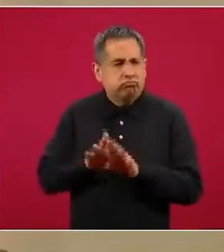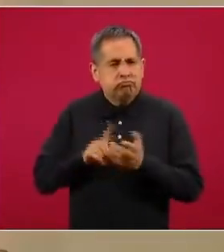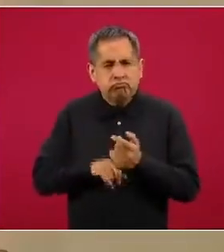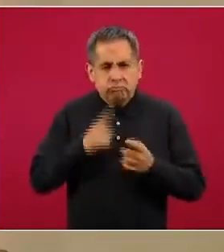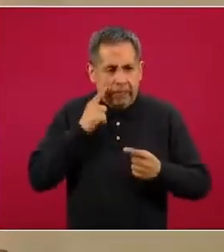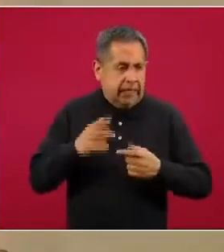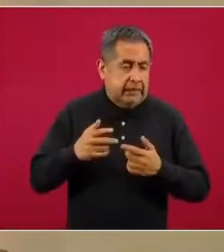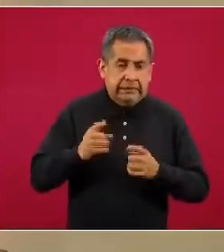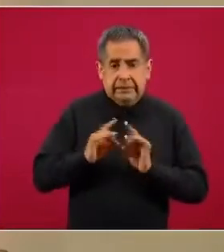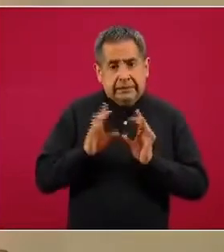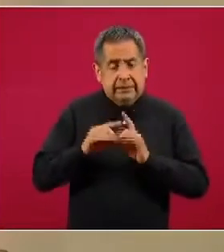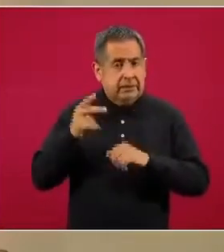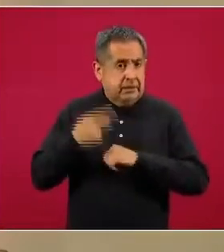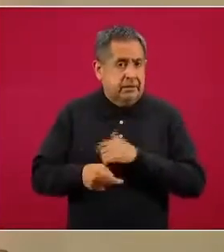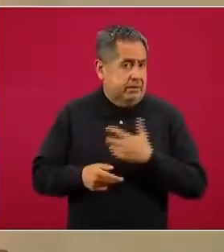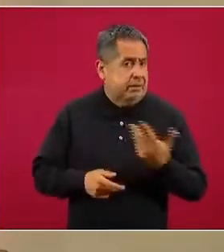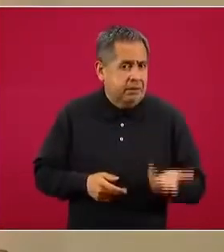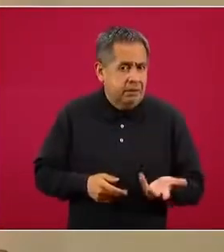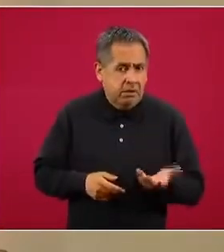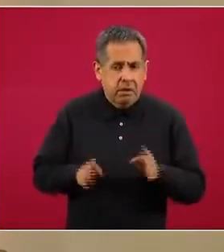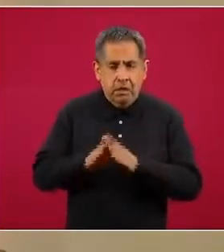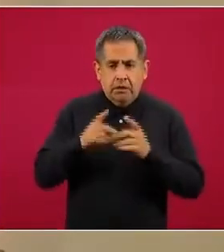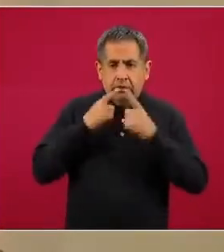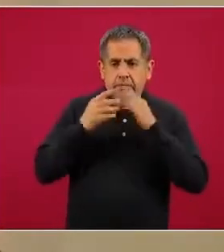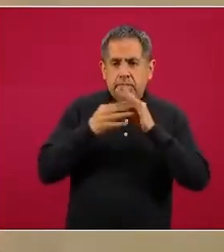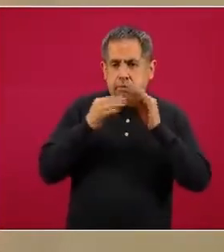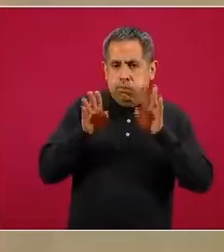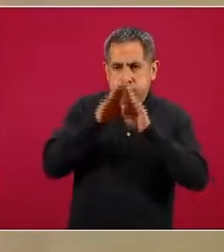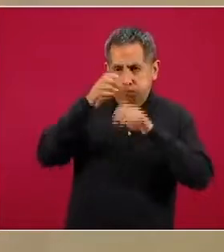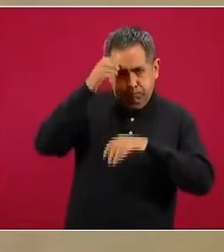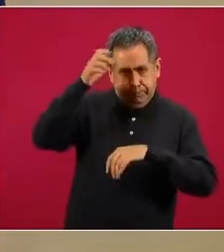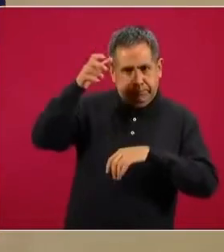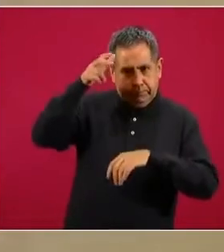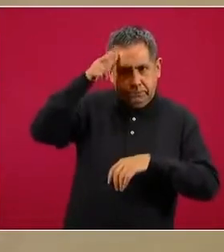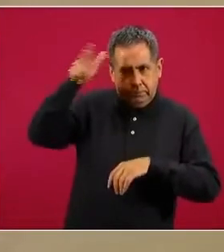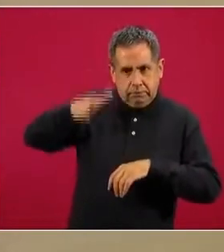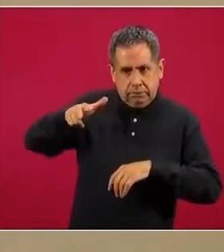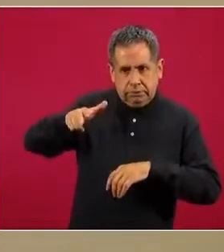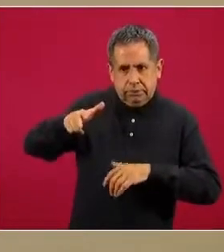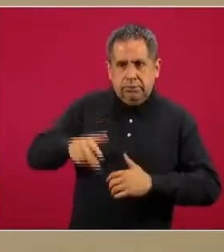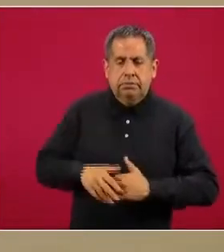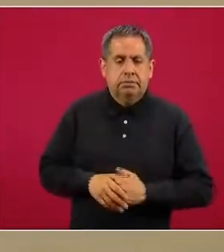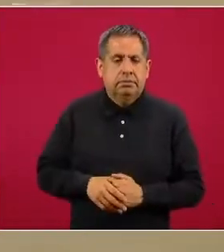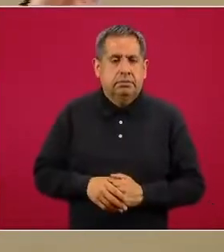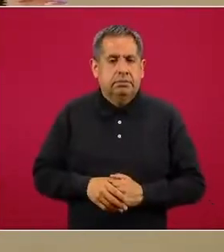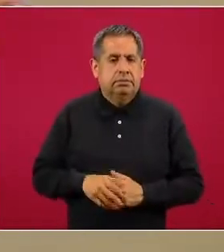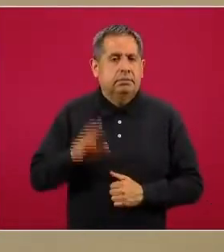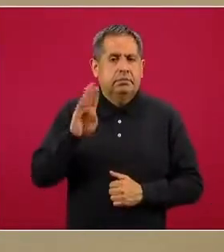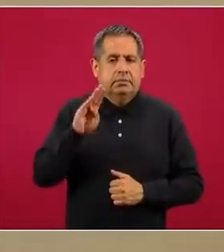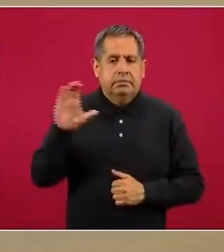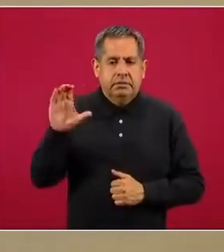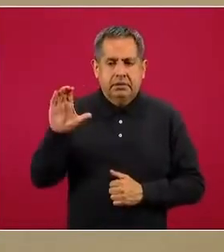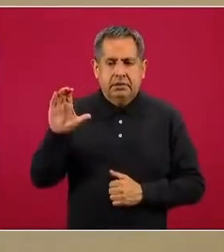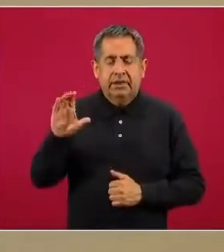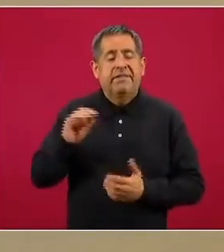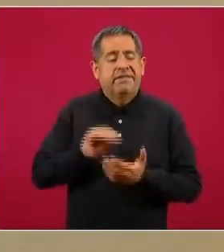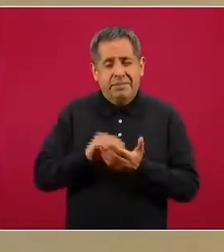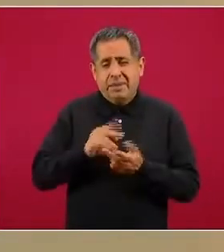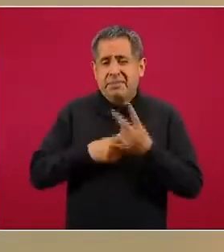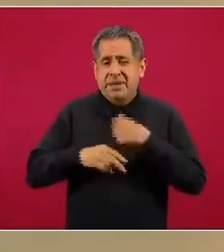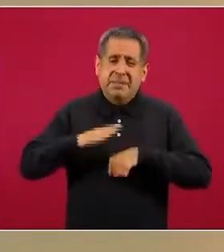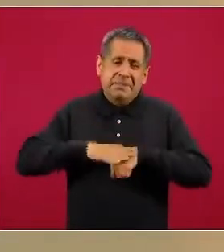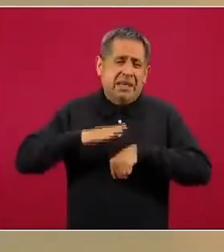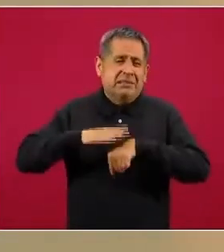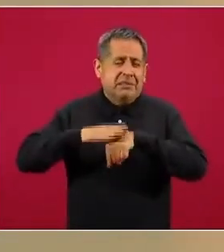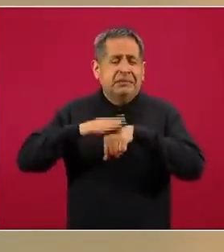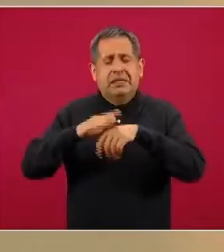de acuerdo al riesgo al que se ha estado manejando en el estado de Hidalgo. Baja California también incrementa su actividad en